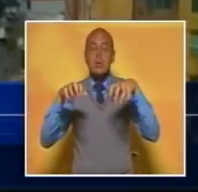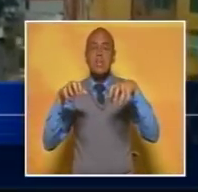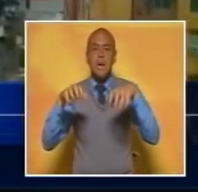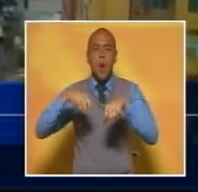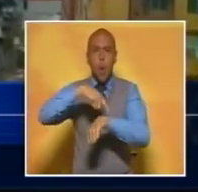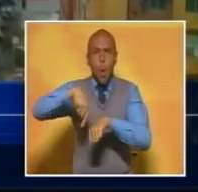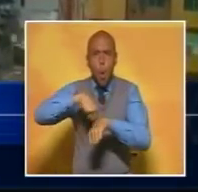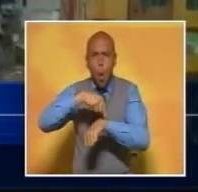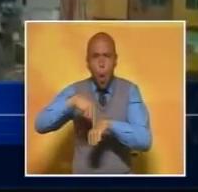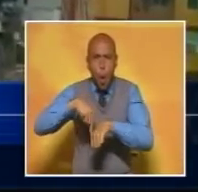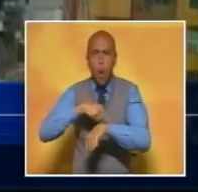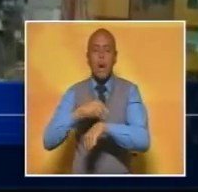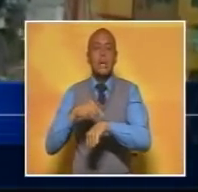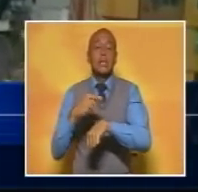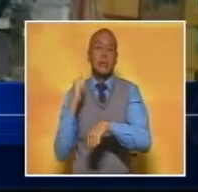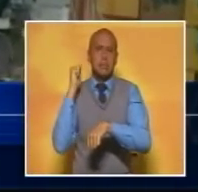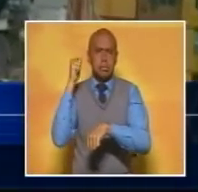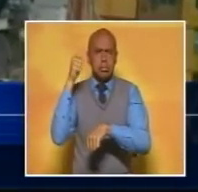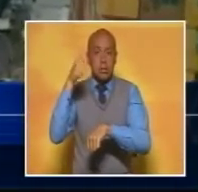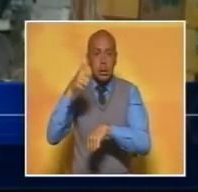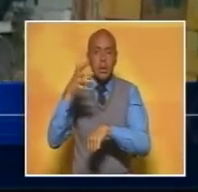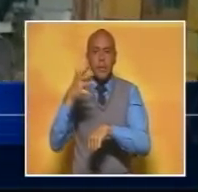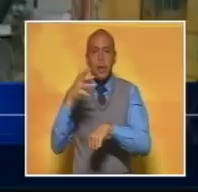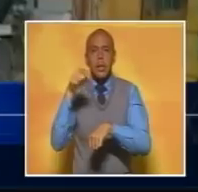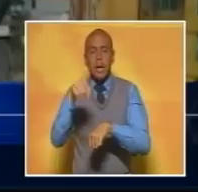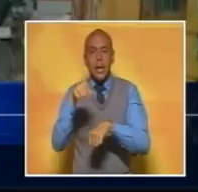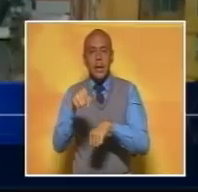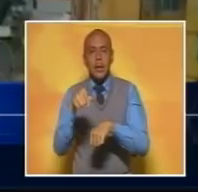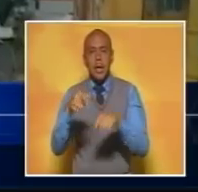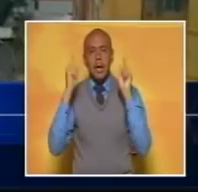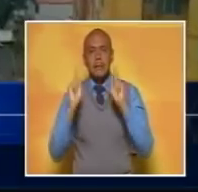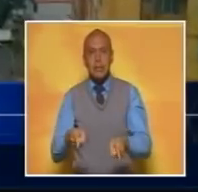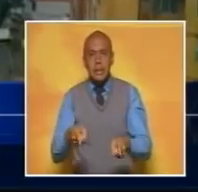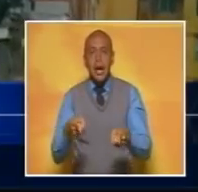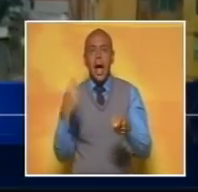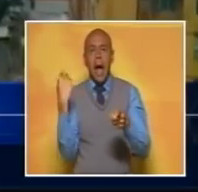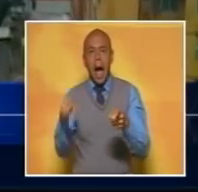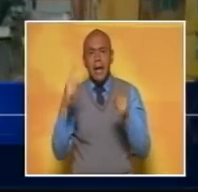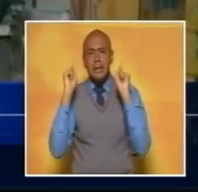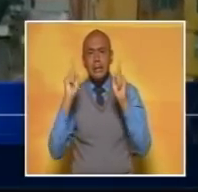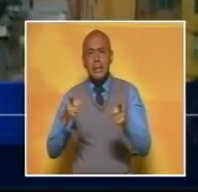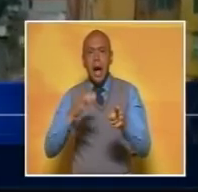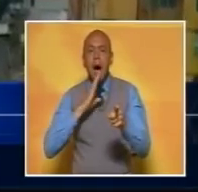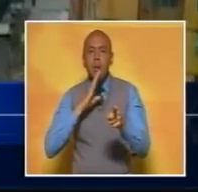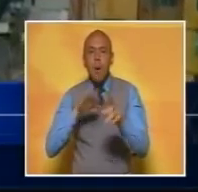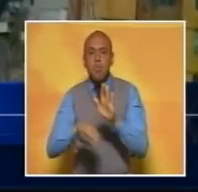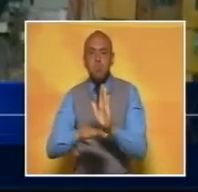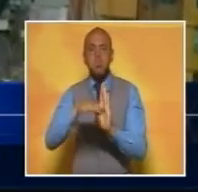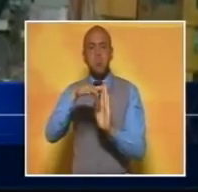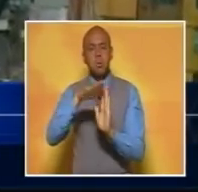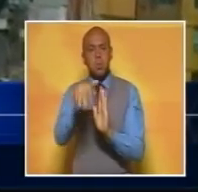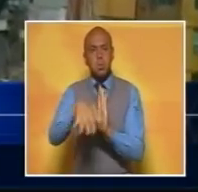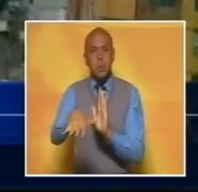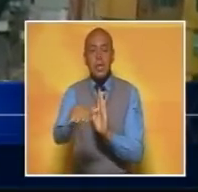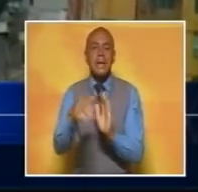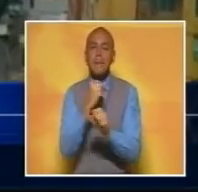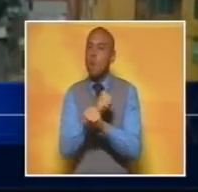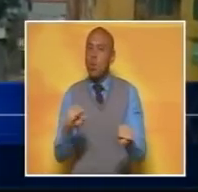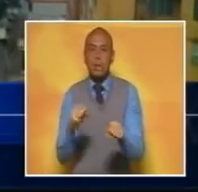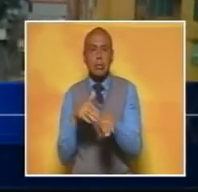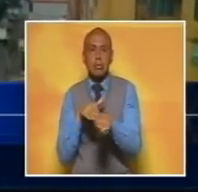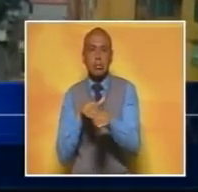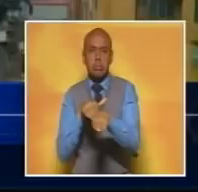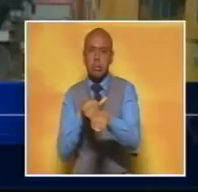horas, se han ocasionado en las principales vías lagunas de agua, lo que impide el paso vehicular. Los habitantes de Ciudad